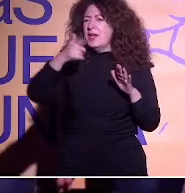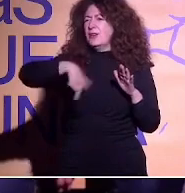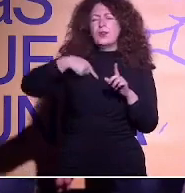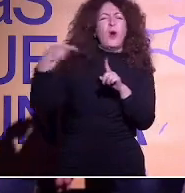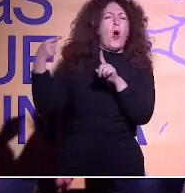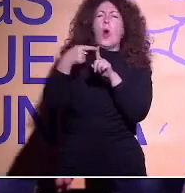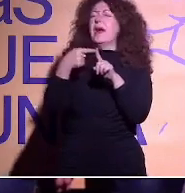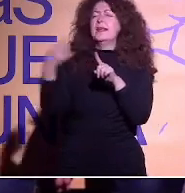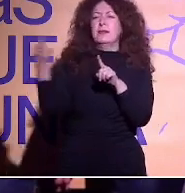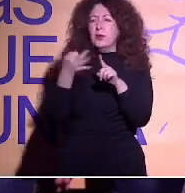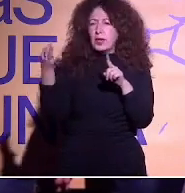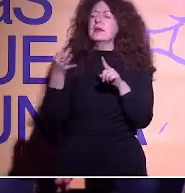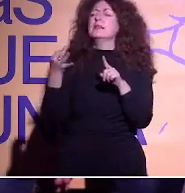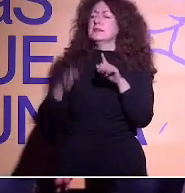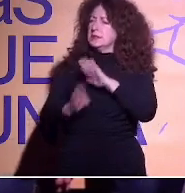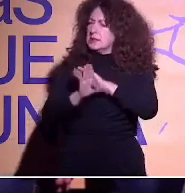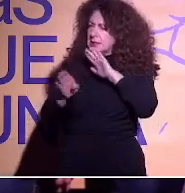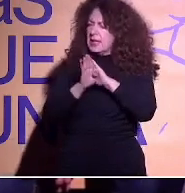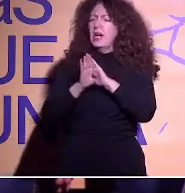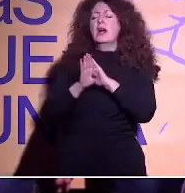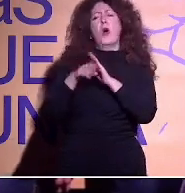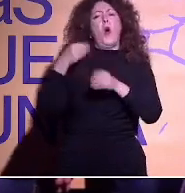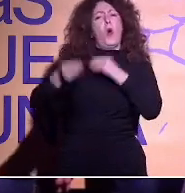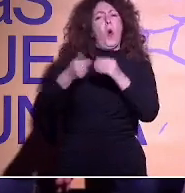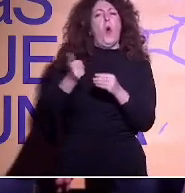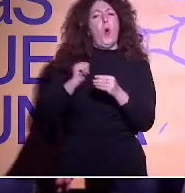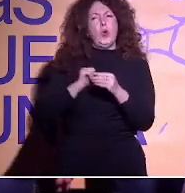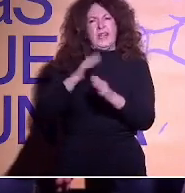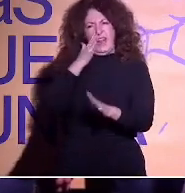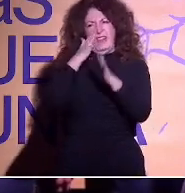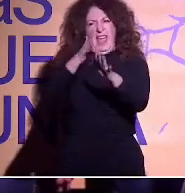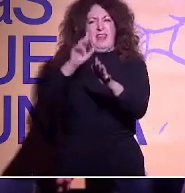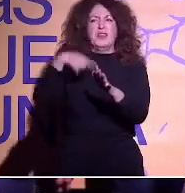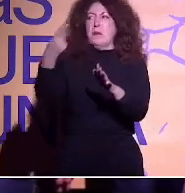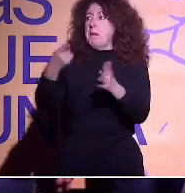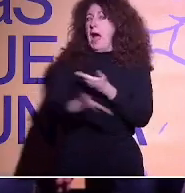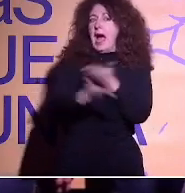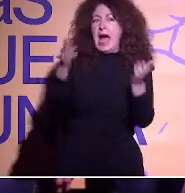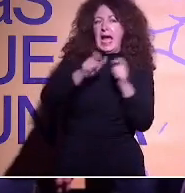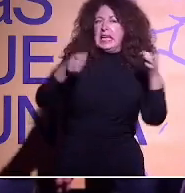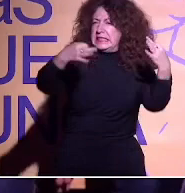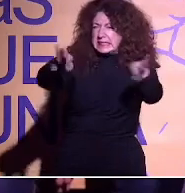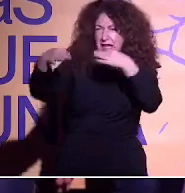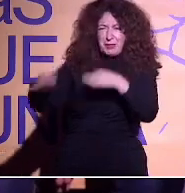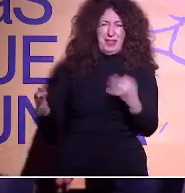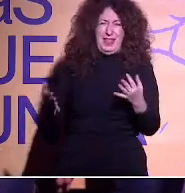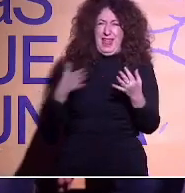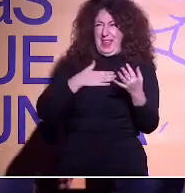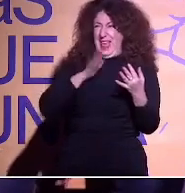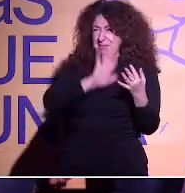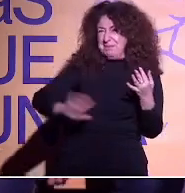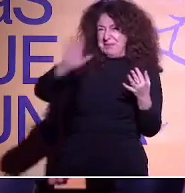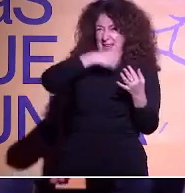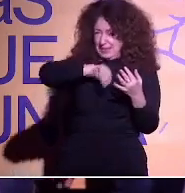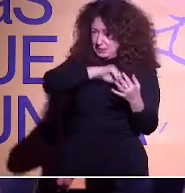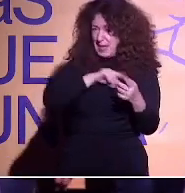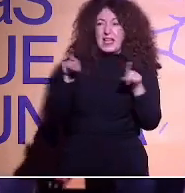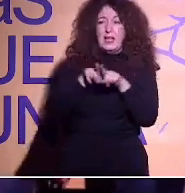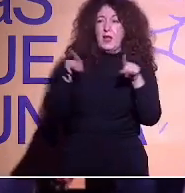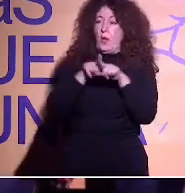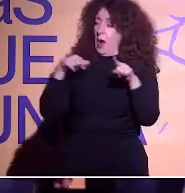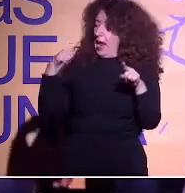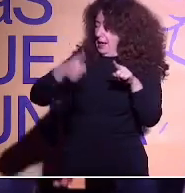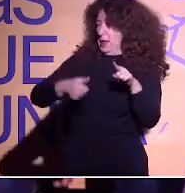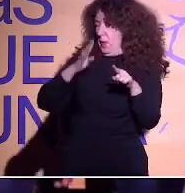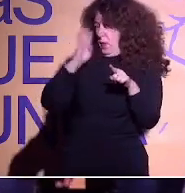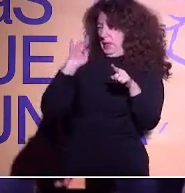ser Igualmente útiles en la próxima década para la gente sencilla para la gente humilde de este país como lo hemos sido